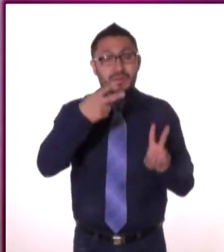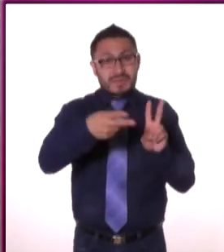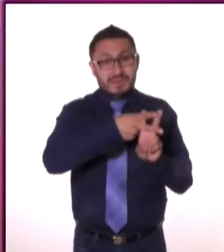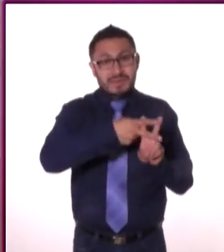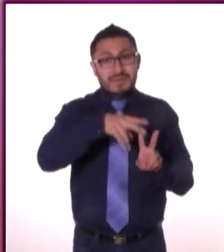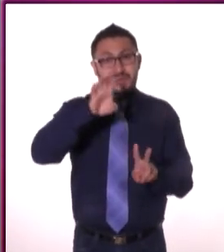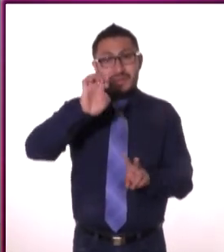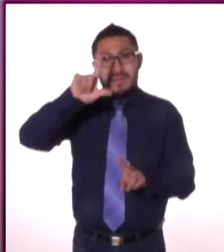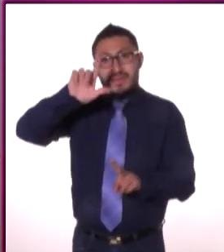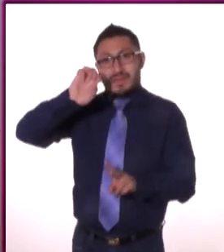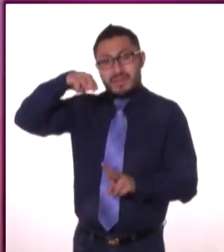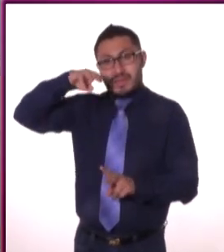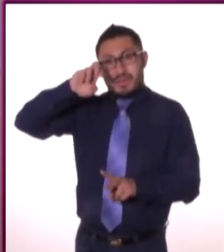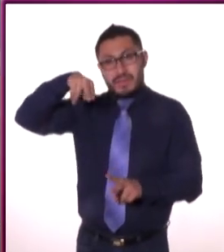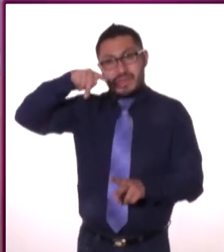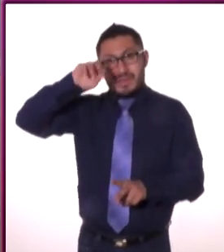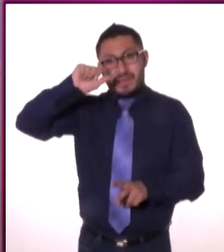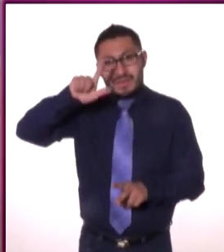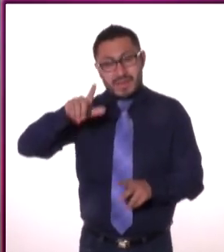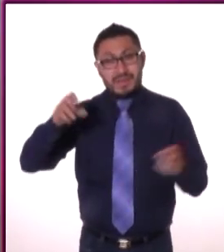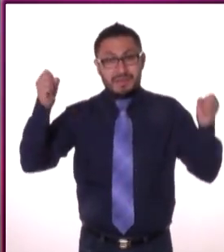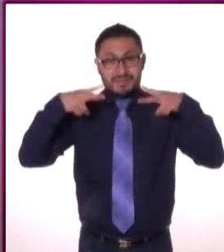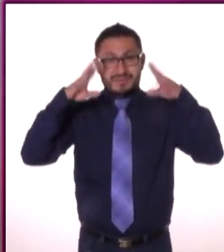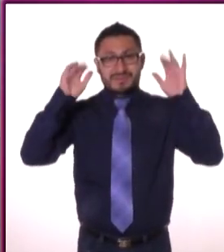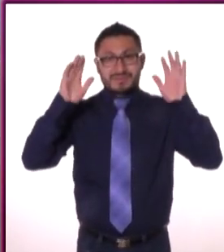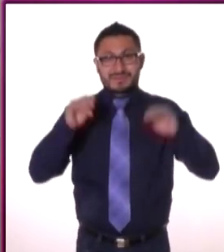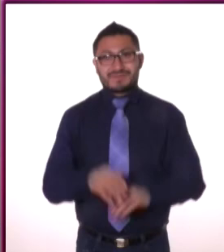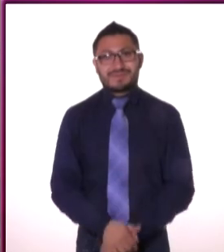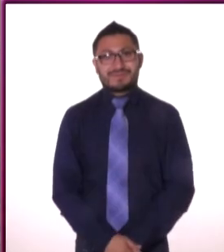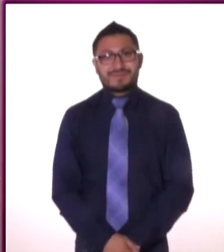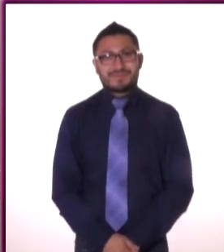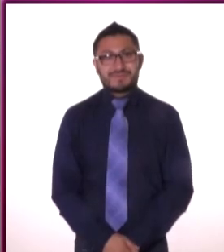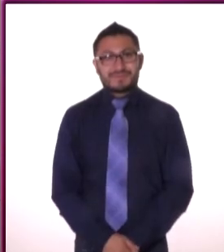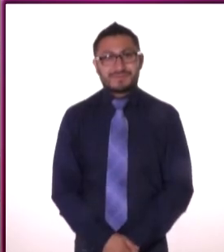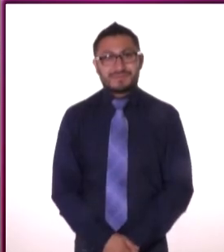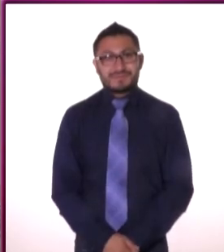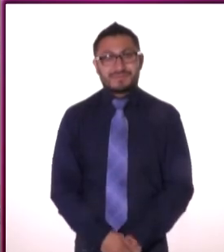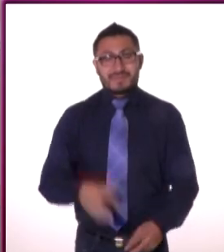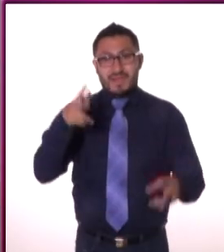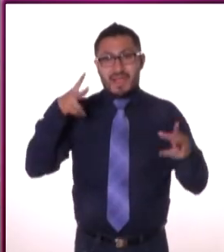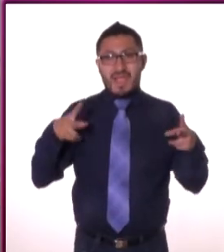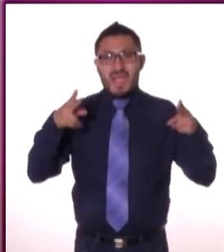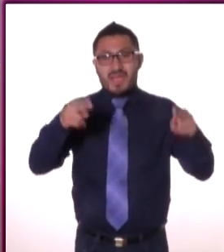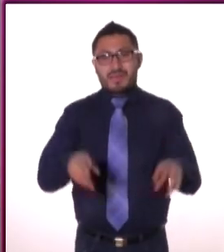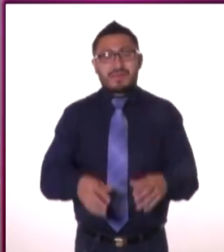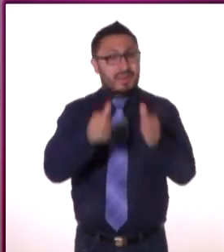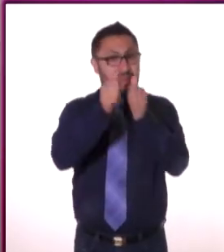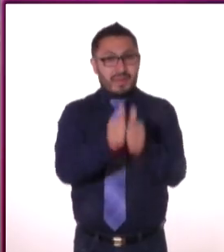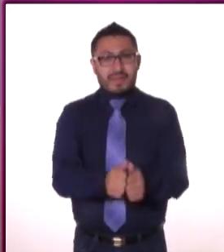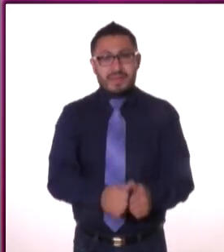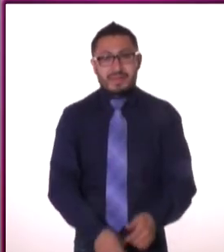Elemental. Y ahora sí, hasta un nuevo episodio de Elemental.